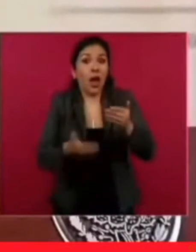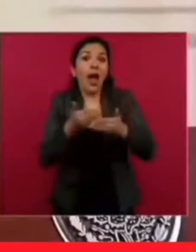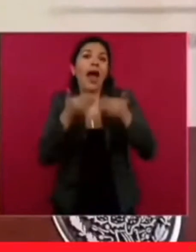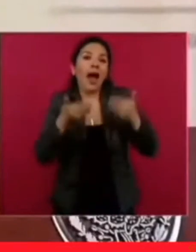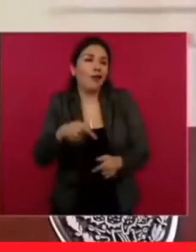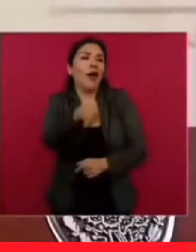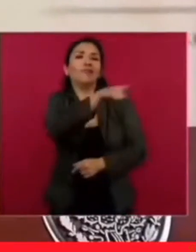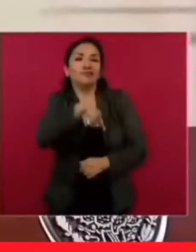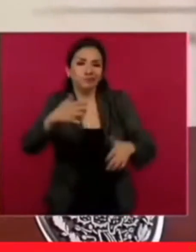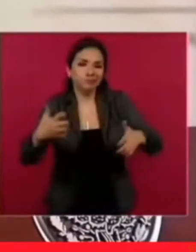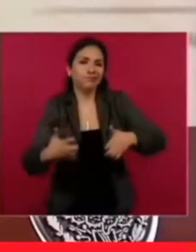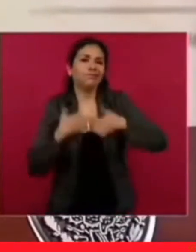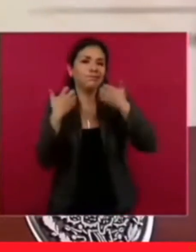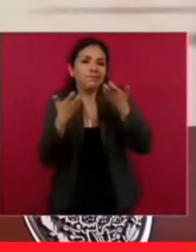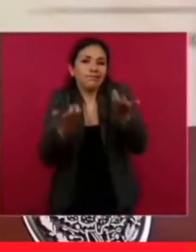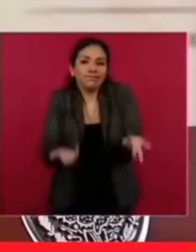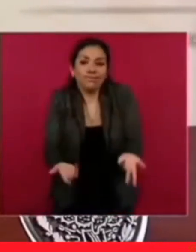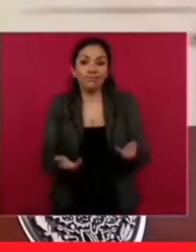molestos.